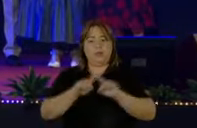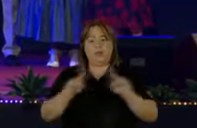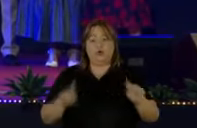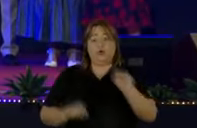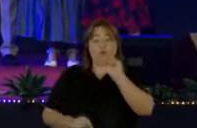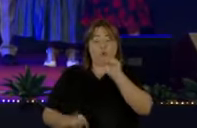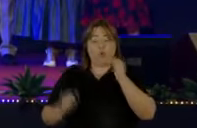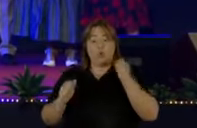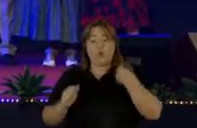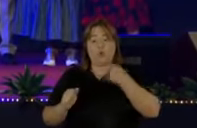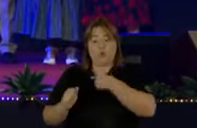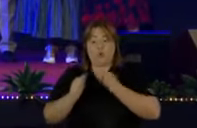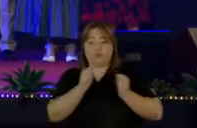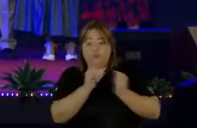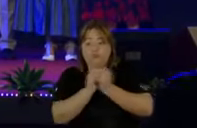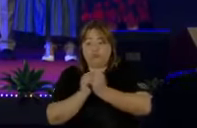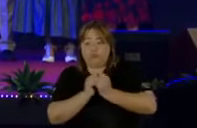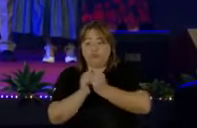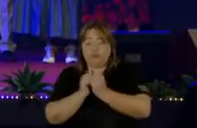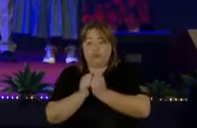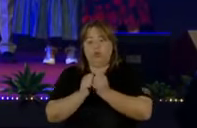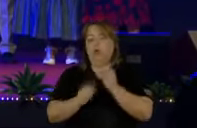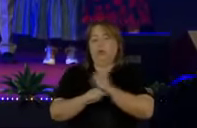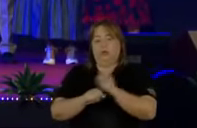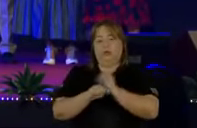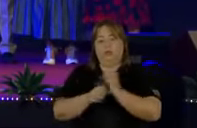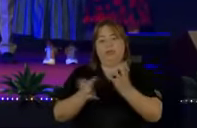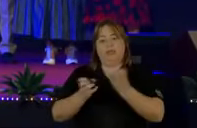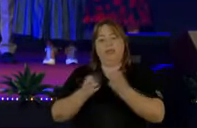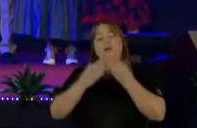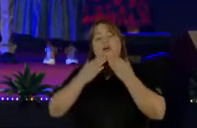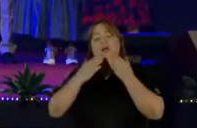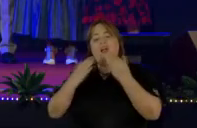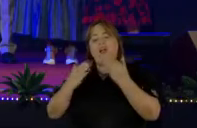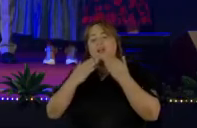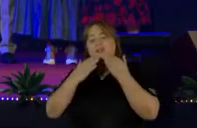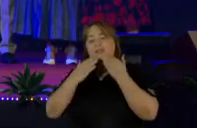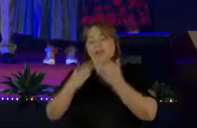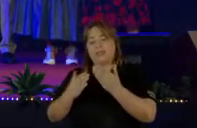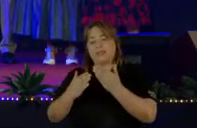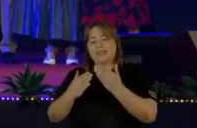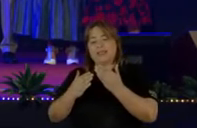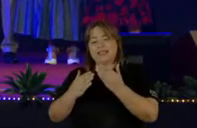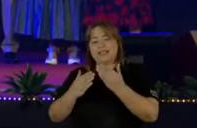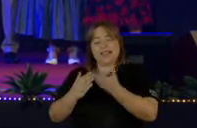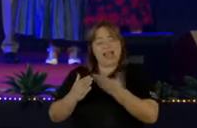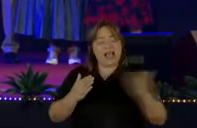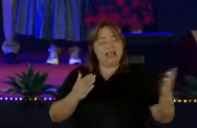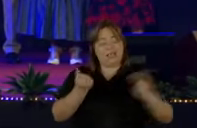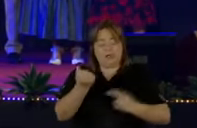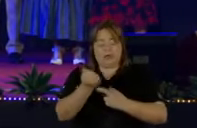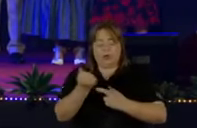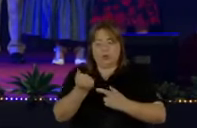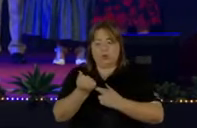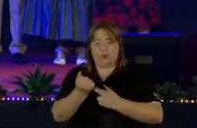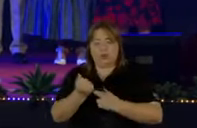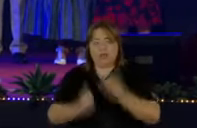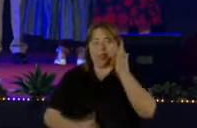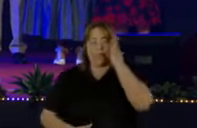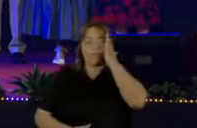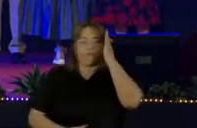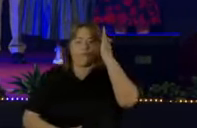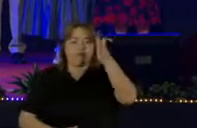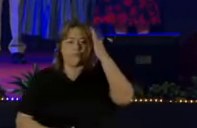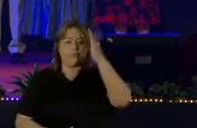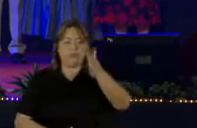nosotros trabajando ahí. Y quiero agradecerte, Radamés, cada recurso que traíste, cada prédica, para